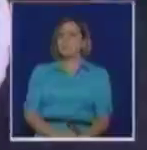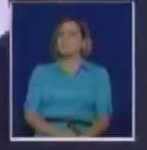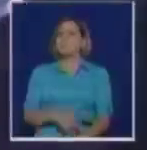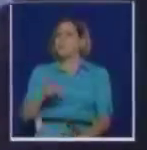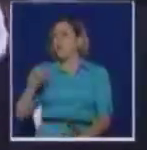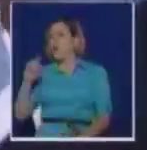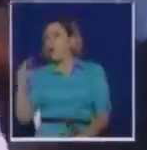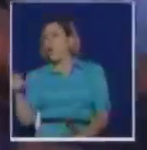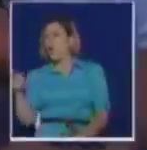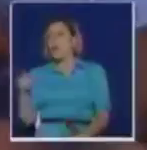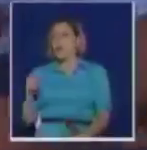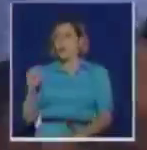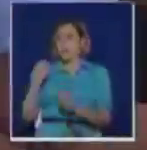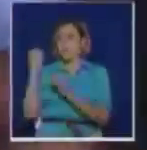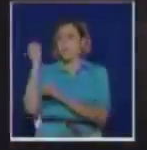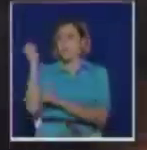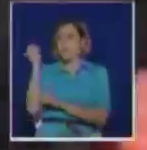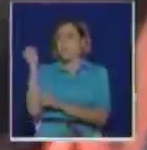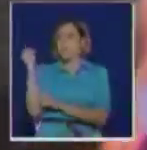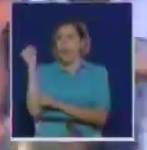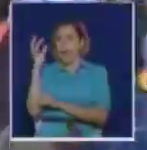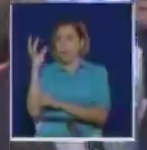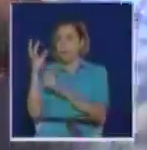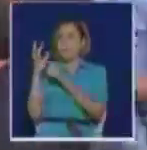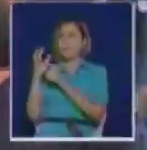A otro le estalló una papa explosiva en su mano.